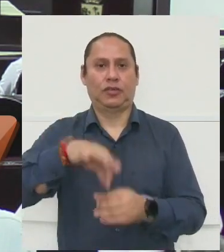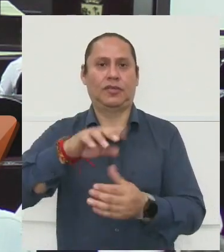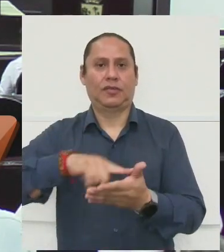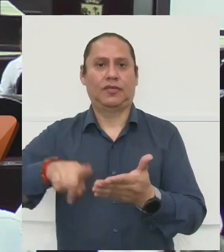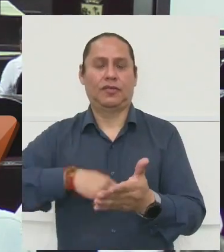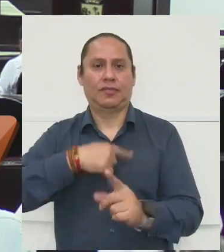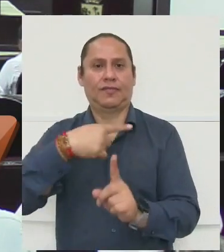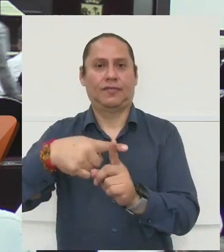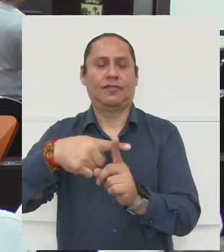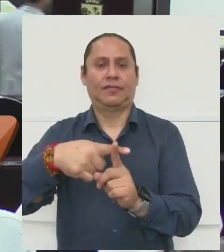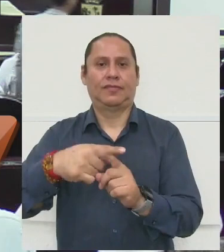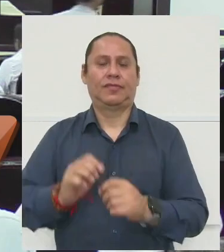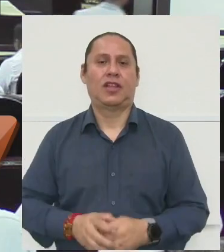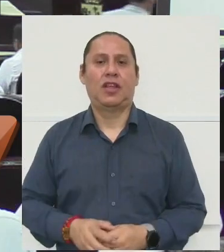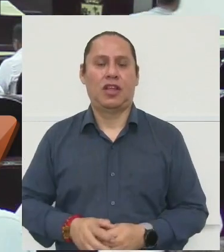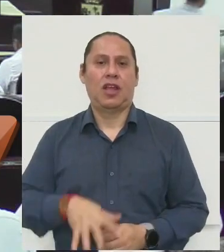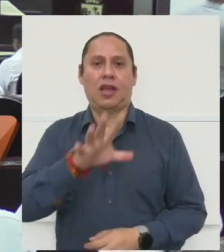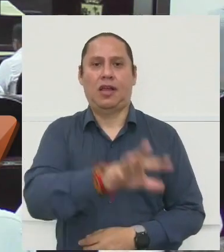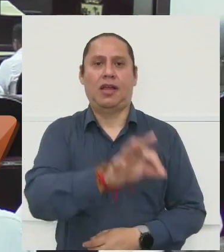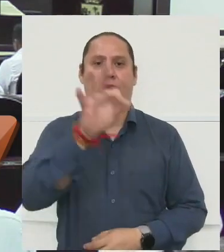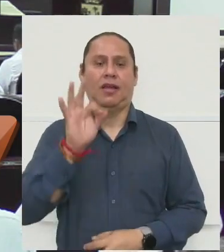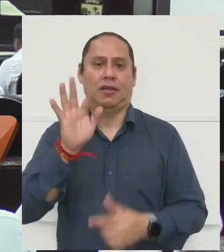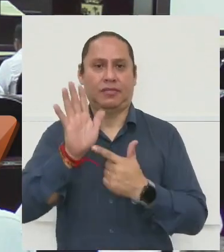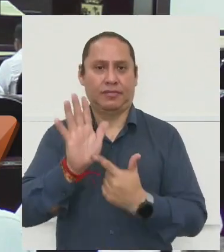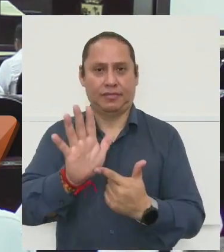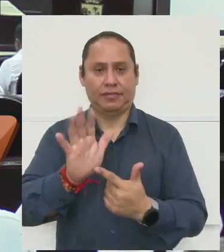votos a favor el nombramiento